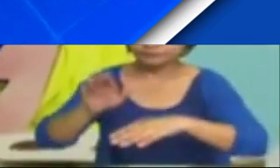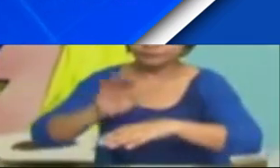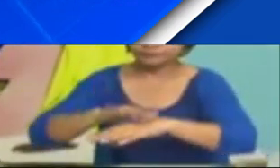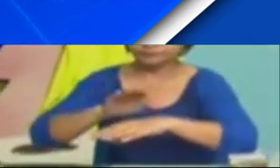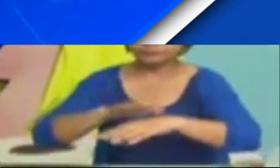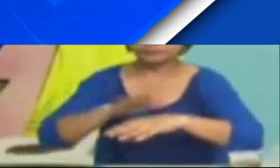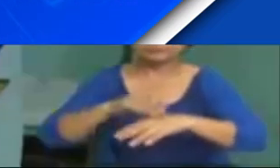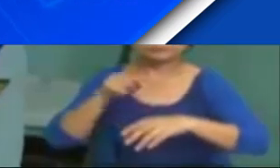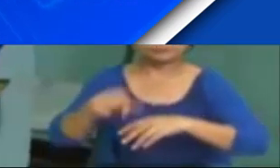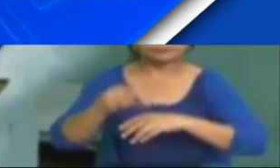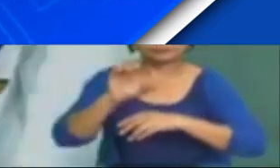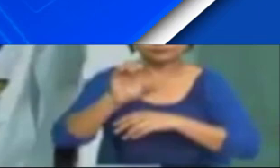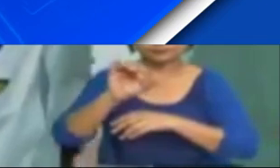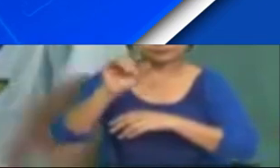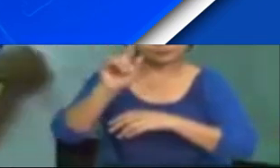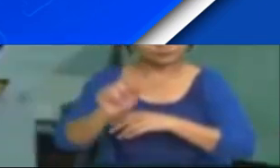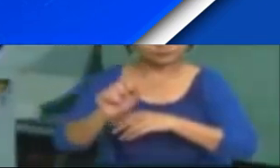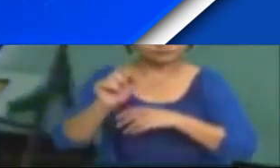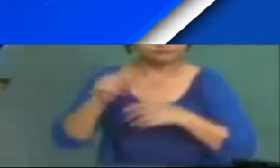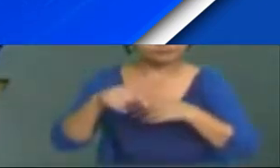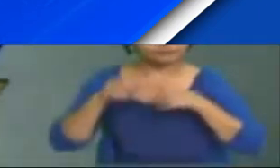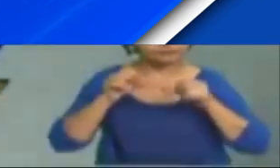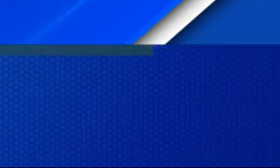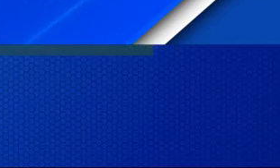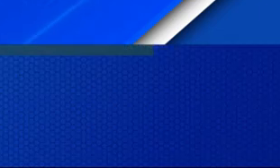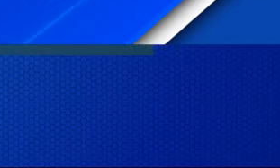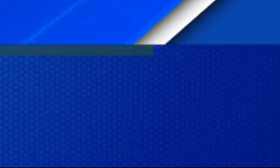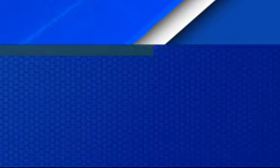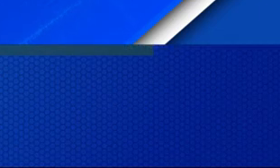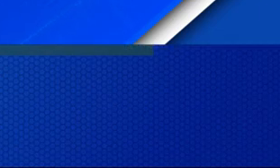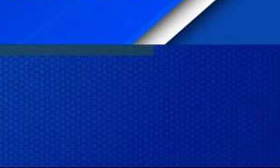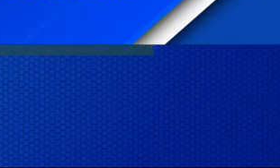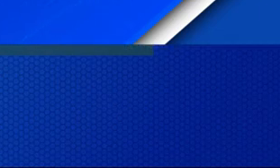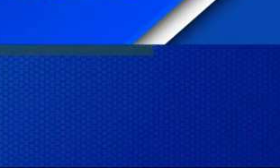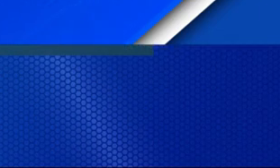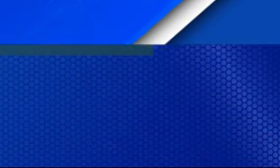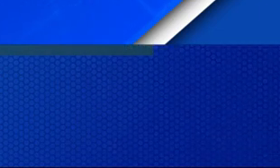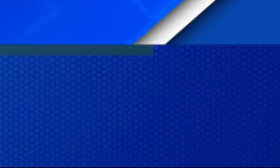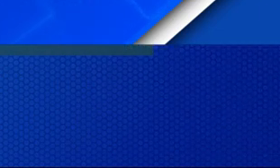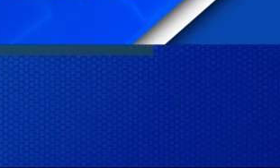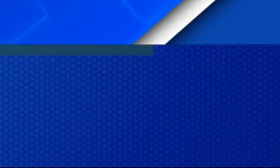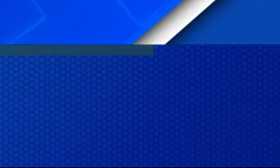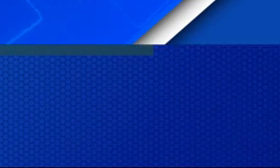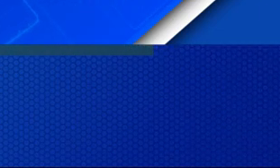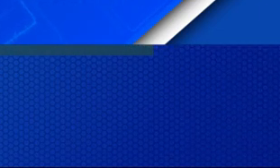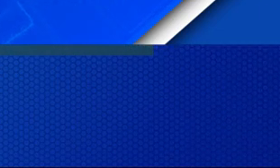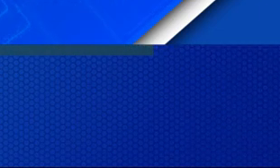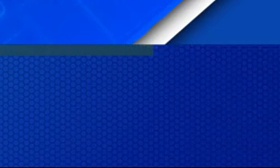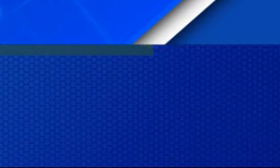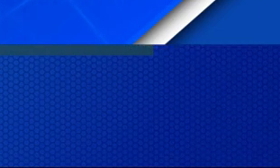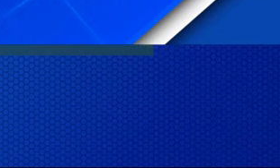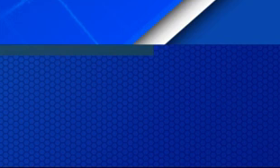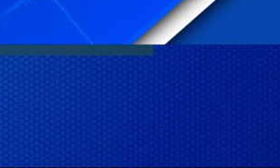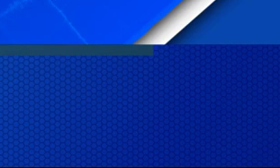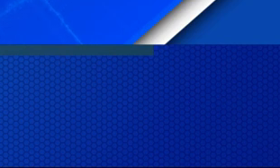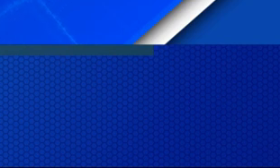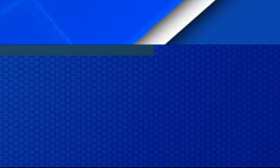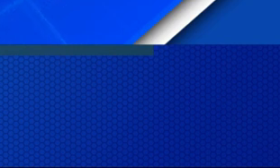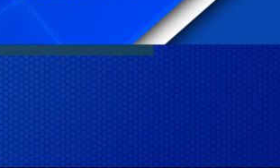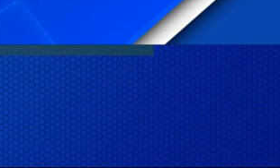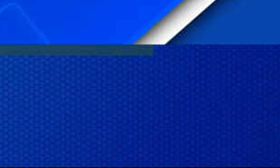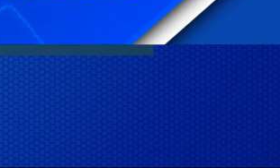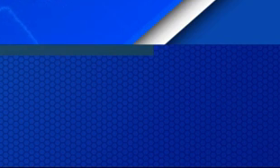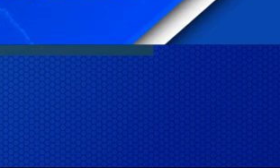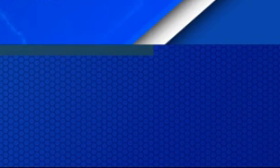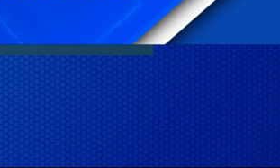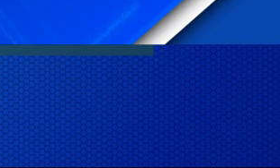lugares más aislados a nivel nacional. Respecto a la segunda pregunta de cómo posicionamos a Nicaragua en cuanto a la